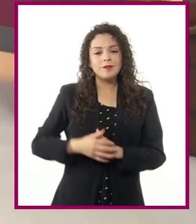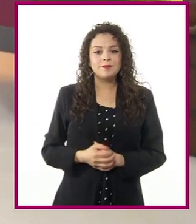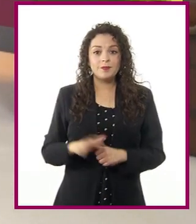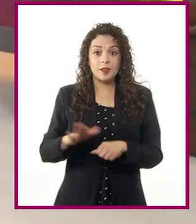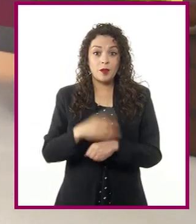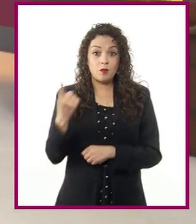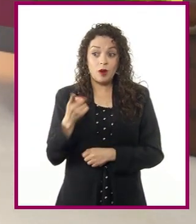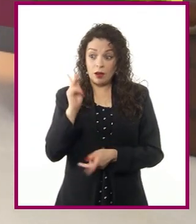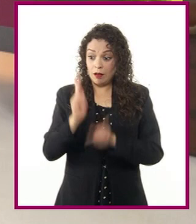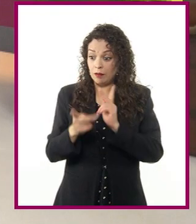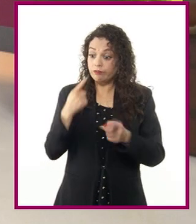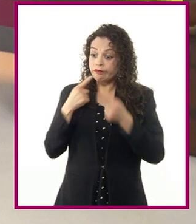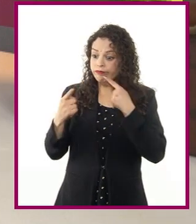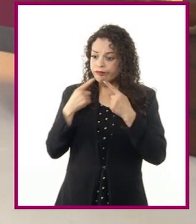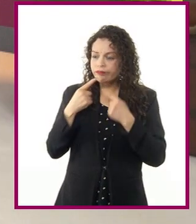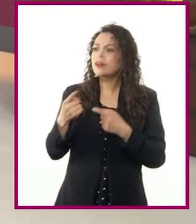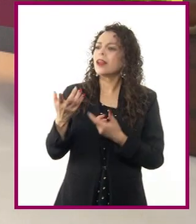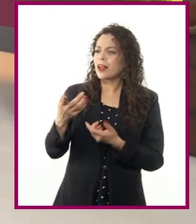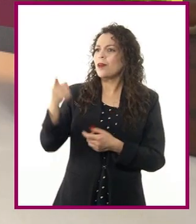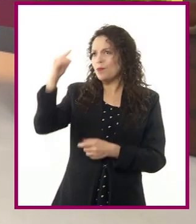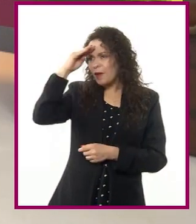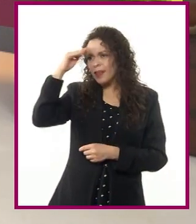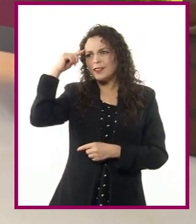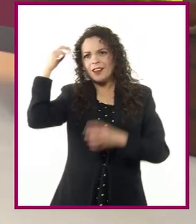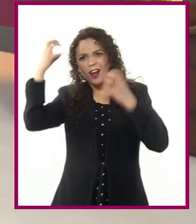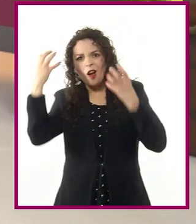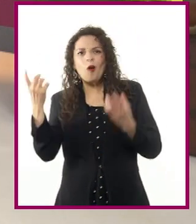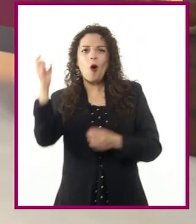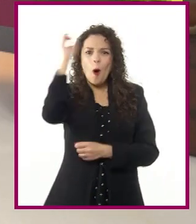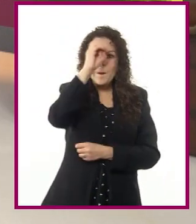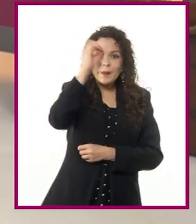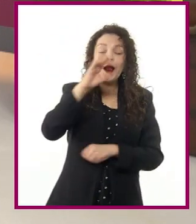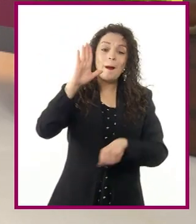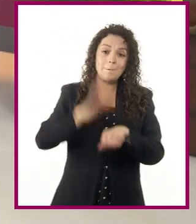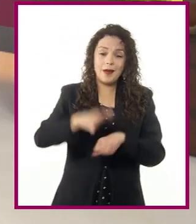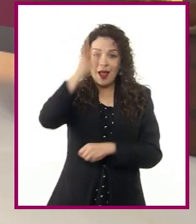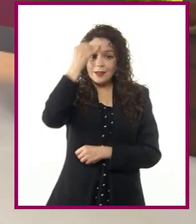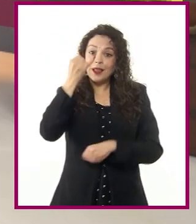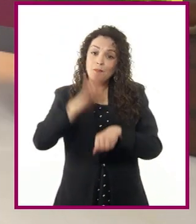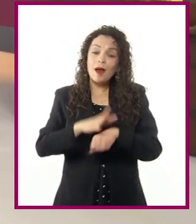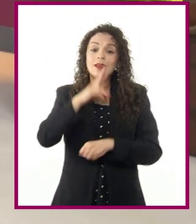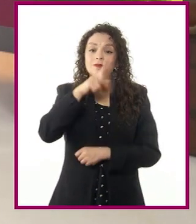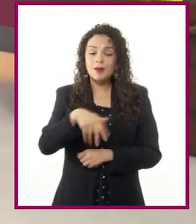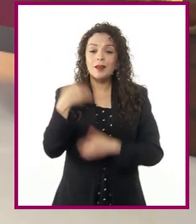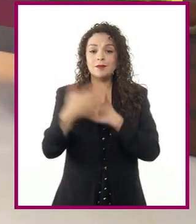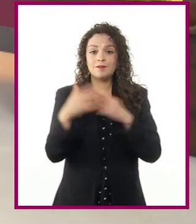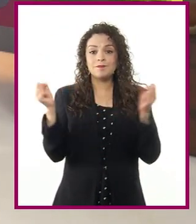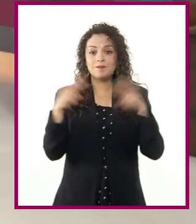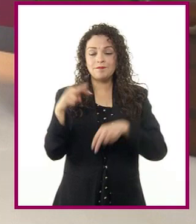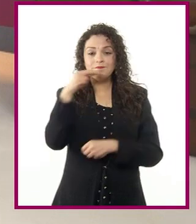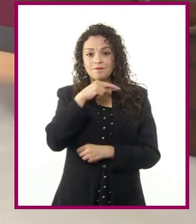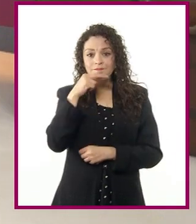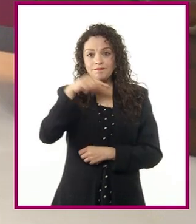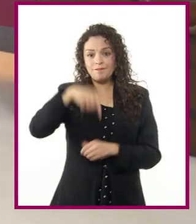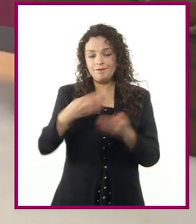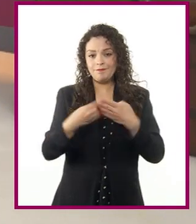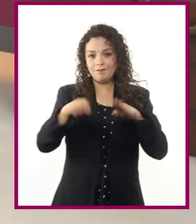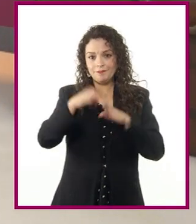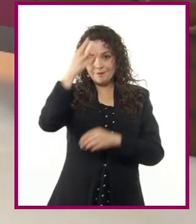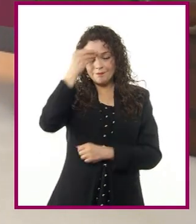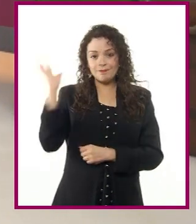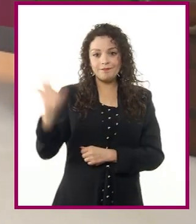al dialogar y reflexionar juntos aprendemos más y mejor. Nos vemos muy pronto en una sesión más de Aprende en